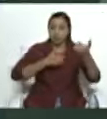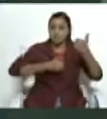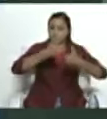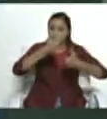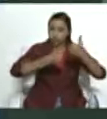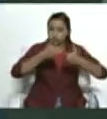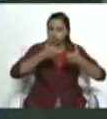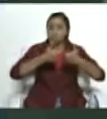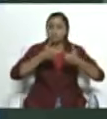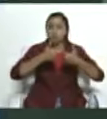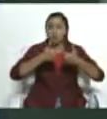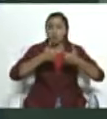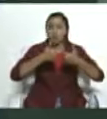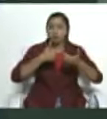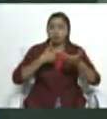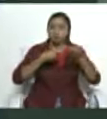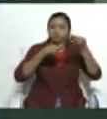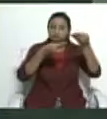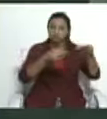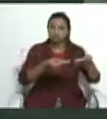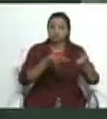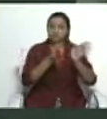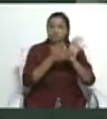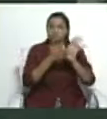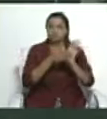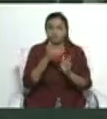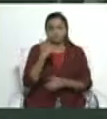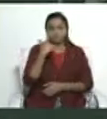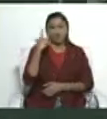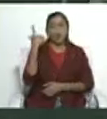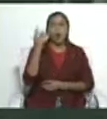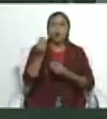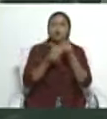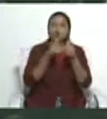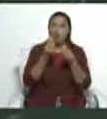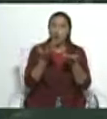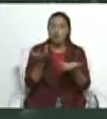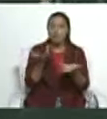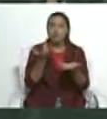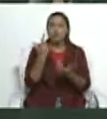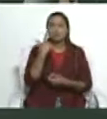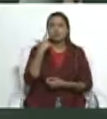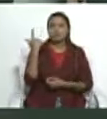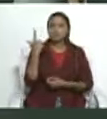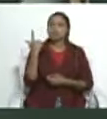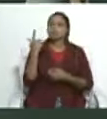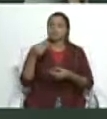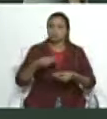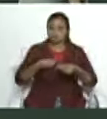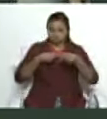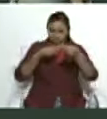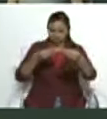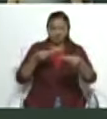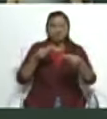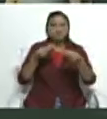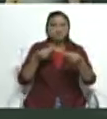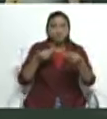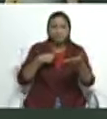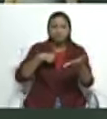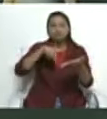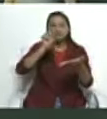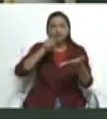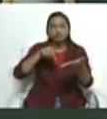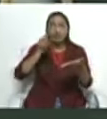Electoral y sus oficinas regionales. Observamos en este momento precisamente entregando su postulación Juan